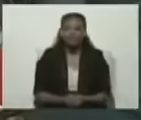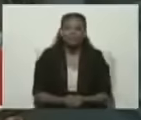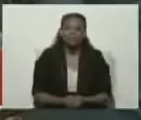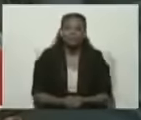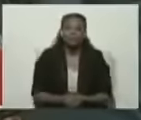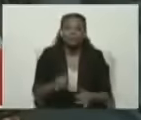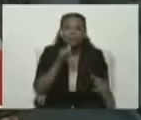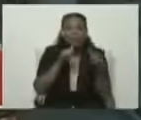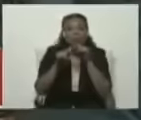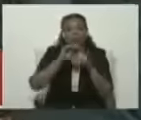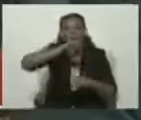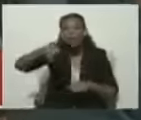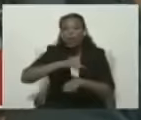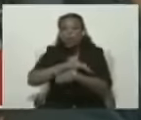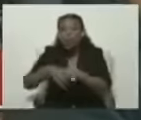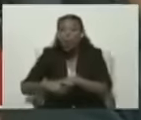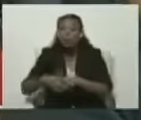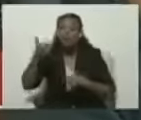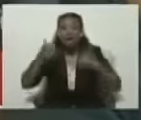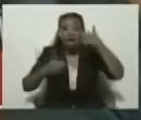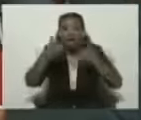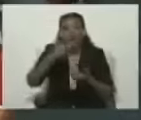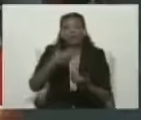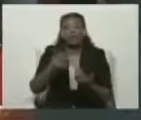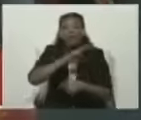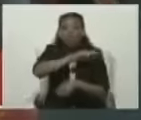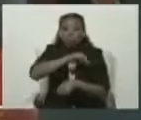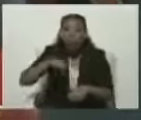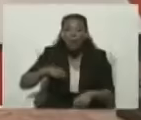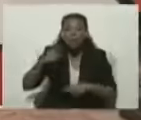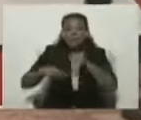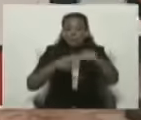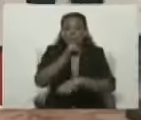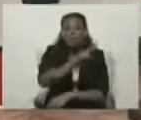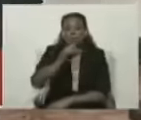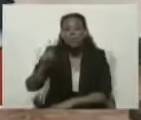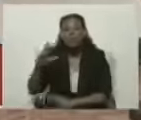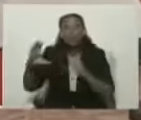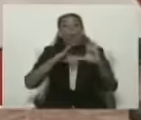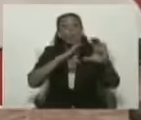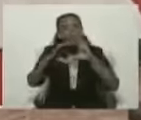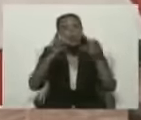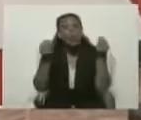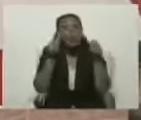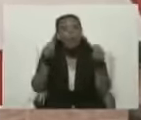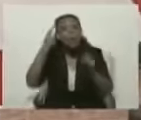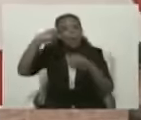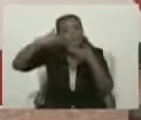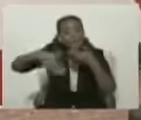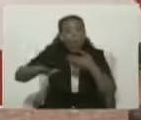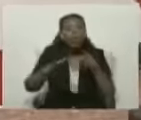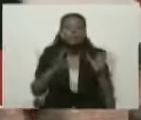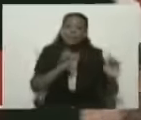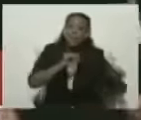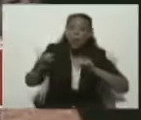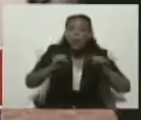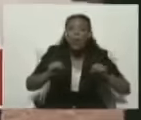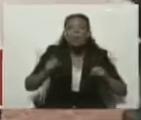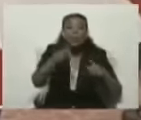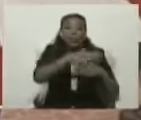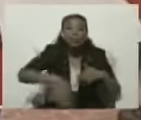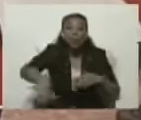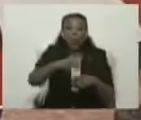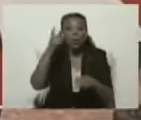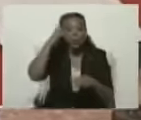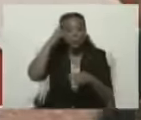las declaraciones de Jorge Rodríguez, jefe del comando de campaña Venezuela Nuestra del siglo XXI, quien conversaba de cómo serán el despliegue y las movilizaciones a lo largo de estos días